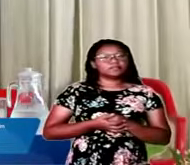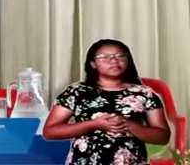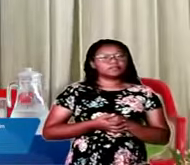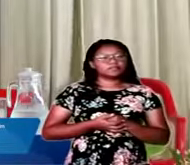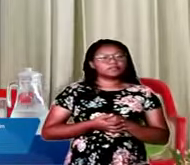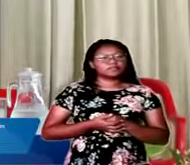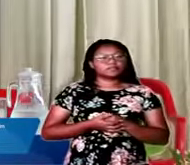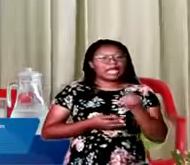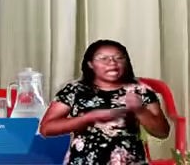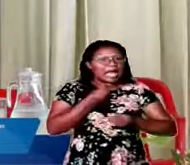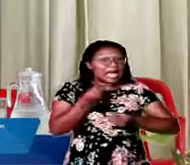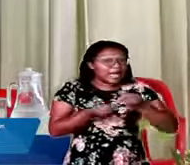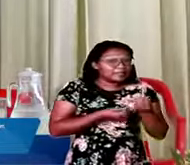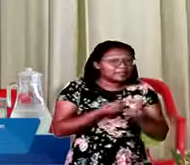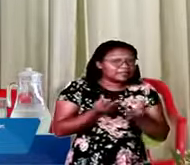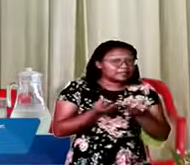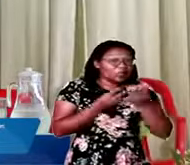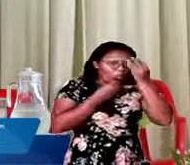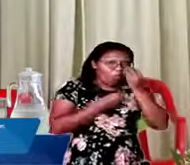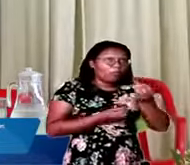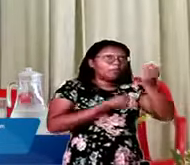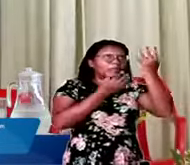Haz esto y vivirás.